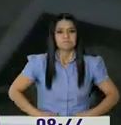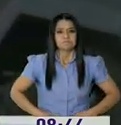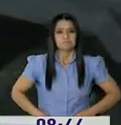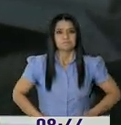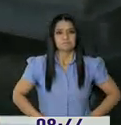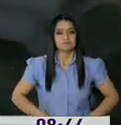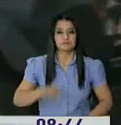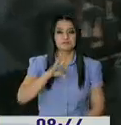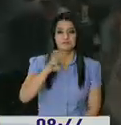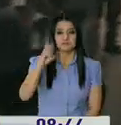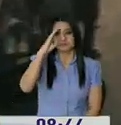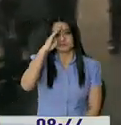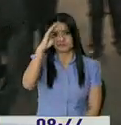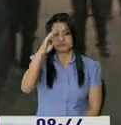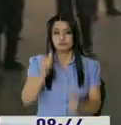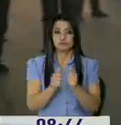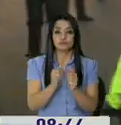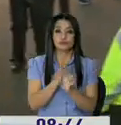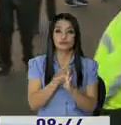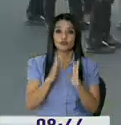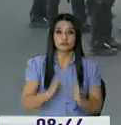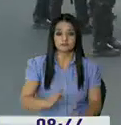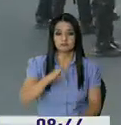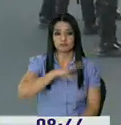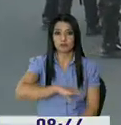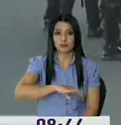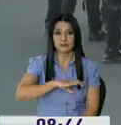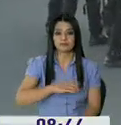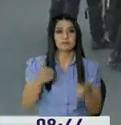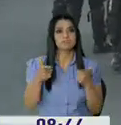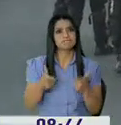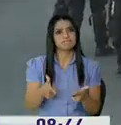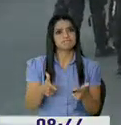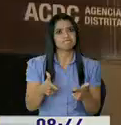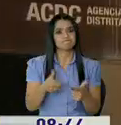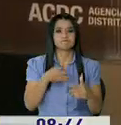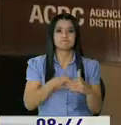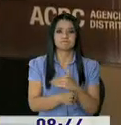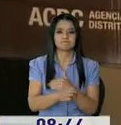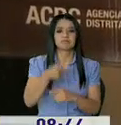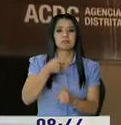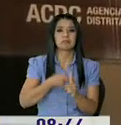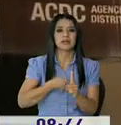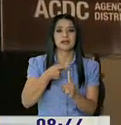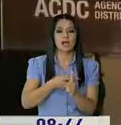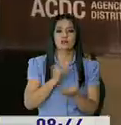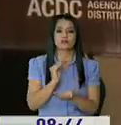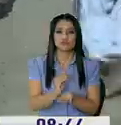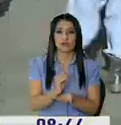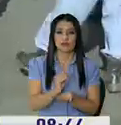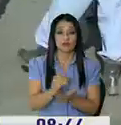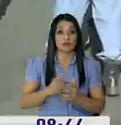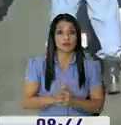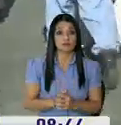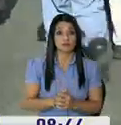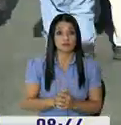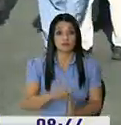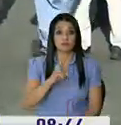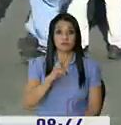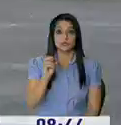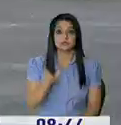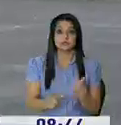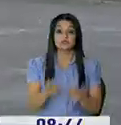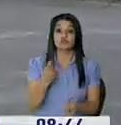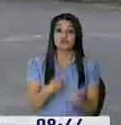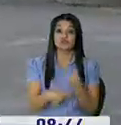70 policías junto a funcionarios municipales continúan custodiando los ingresos al mercado de San Roque. En el sitio, 200 vendedores